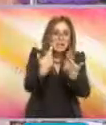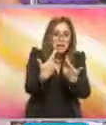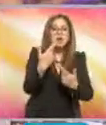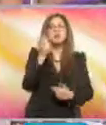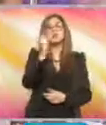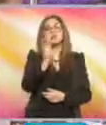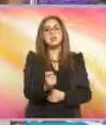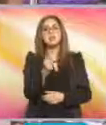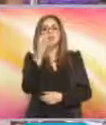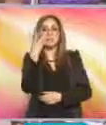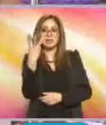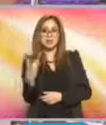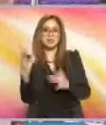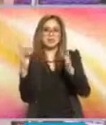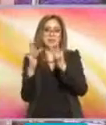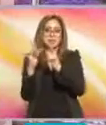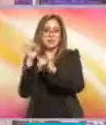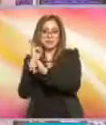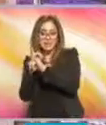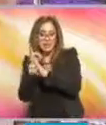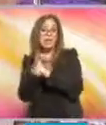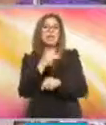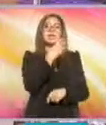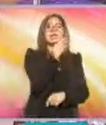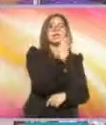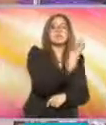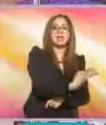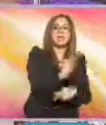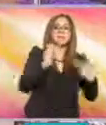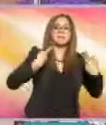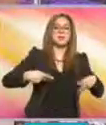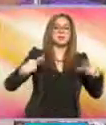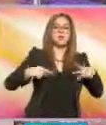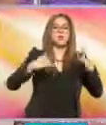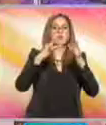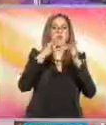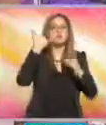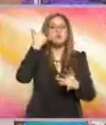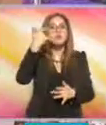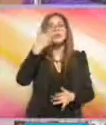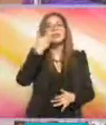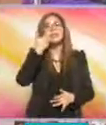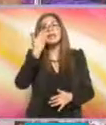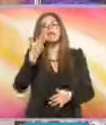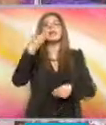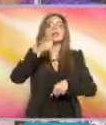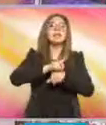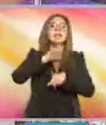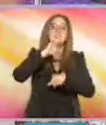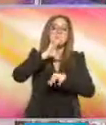parece bien, podemos regalar 3 por redes sociales y 3 a las personas que nos llamen, que quieran para celebrar las a las mamás mamás.